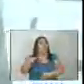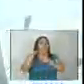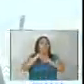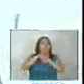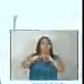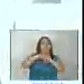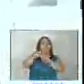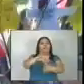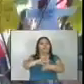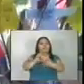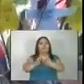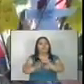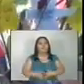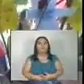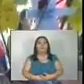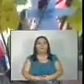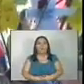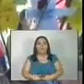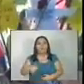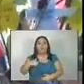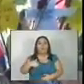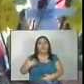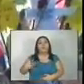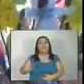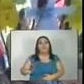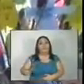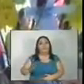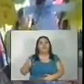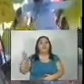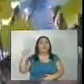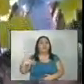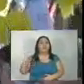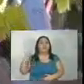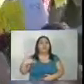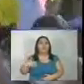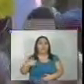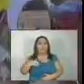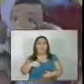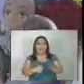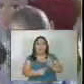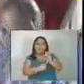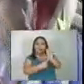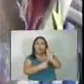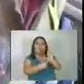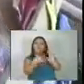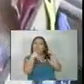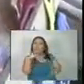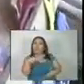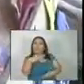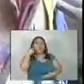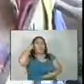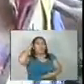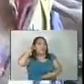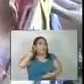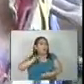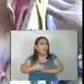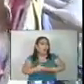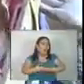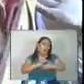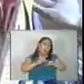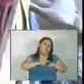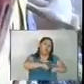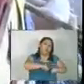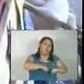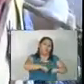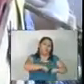iglesia católica. Tradición porque aquí traigo representación de mi hijo que falleció. Y lo otro